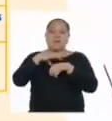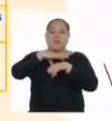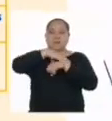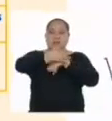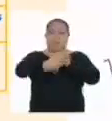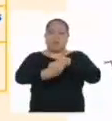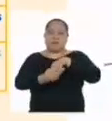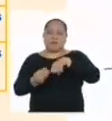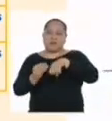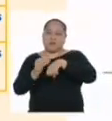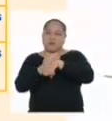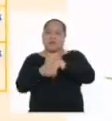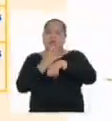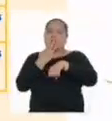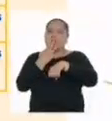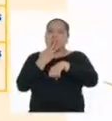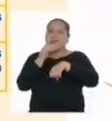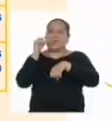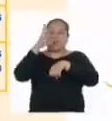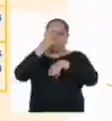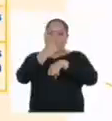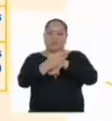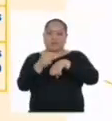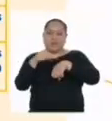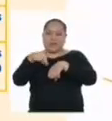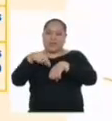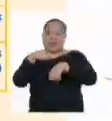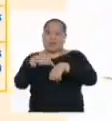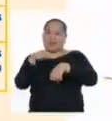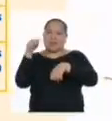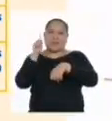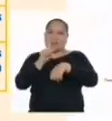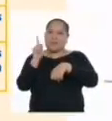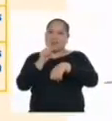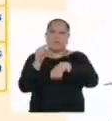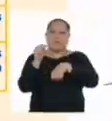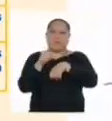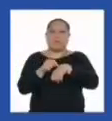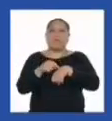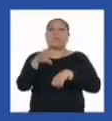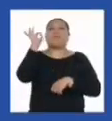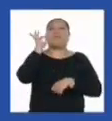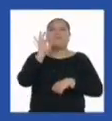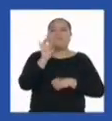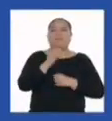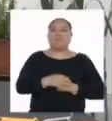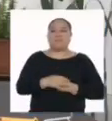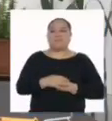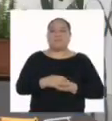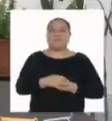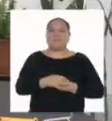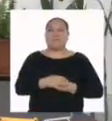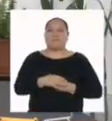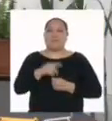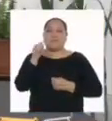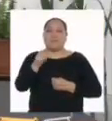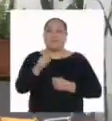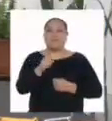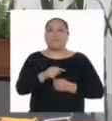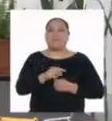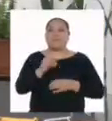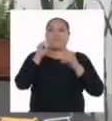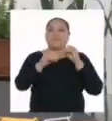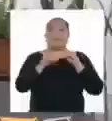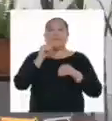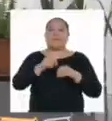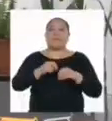bordes perdieron color, pero el centro no. Exactamente. Esto coloca a